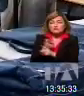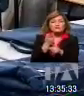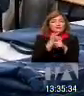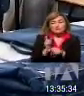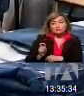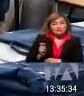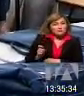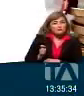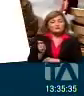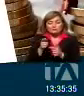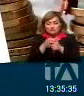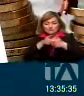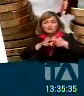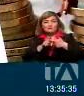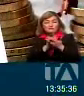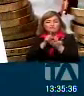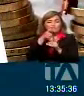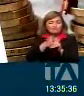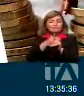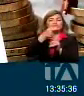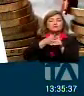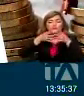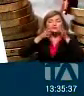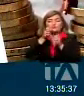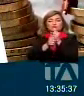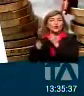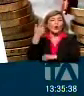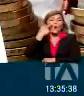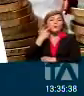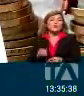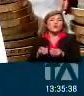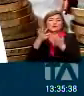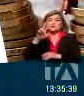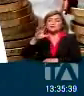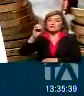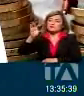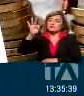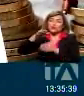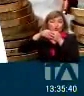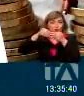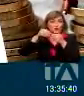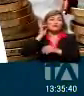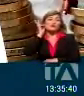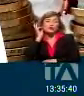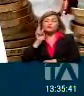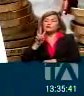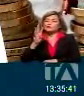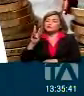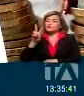en salarios, cuyo promedio de ingreso laboral en diciembre pasado para los hombres fue de $309 y las